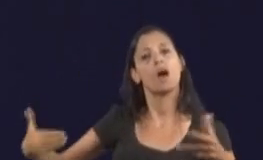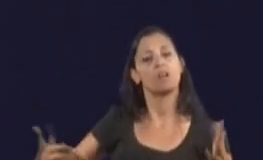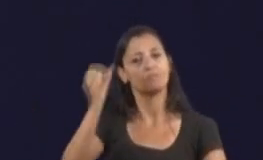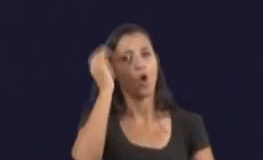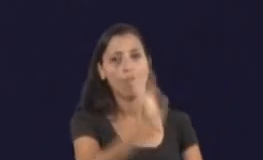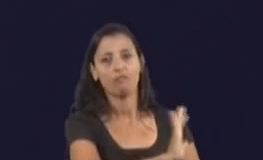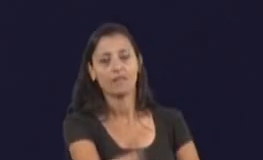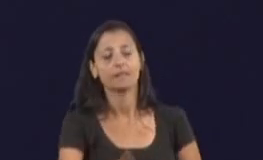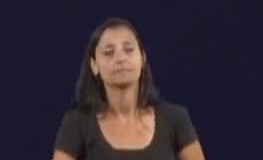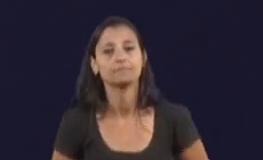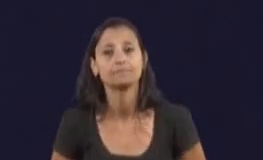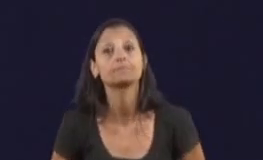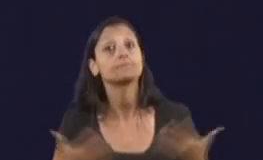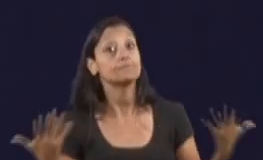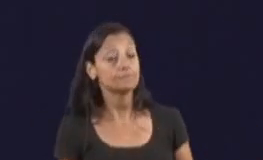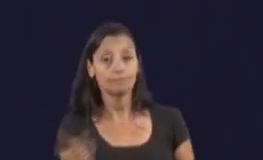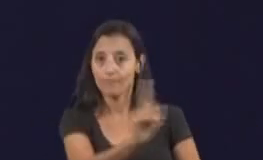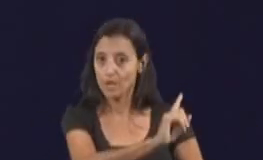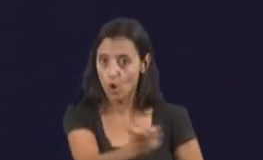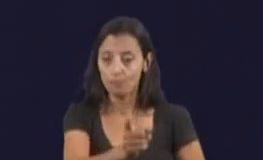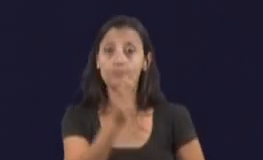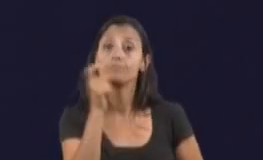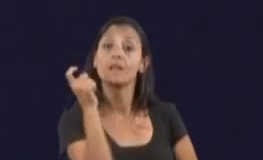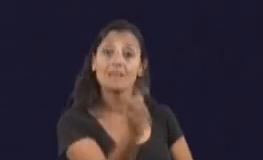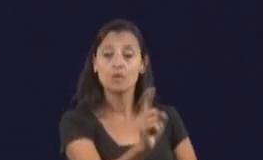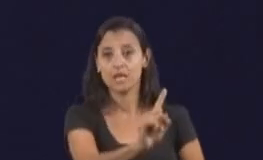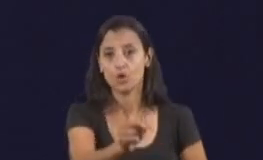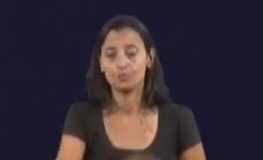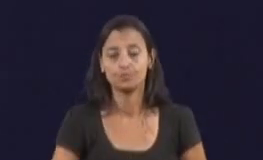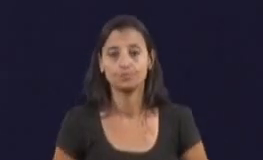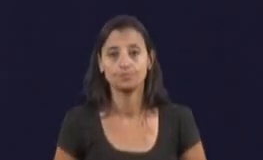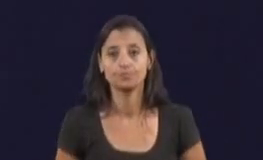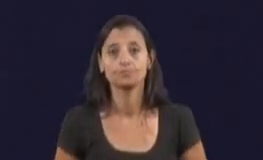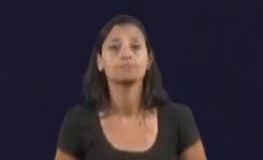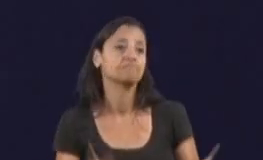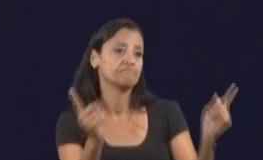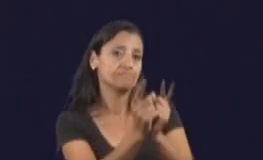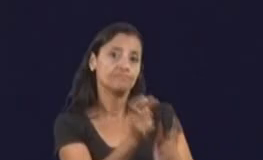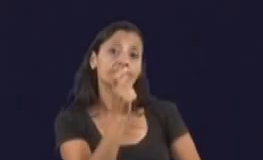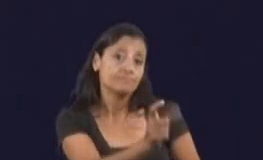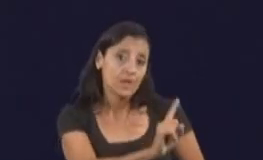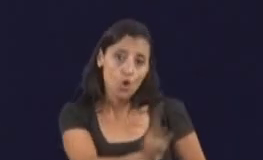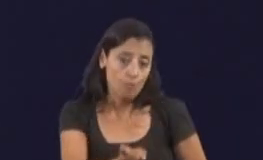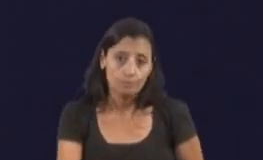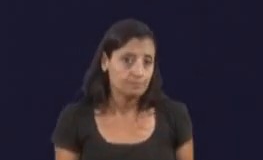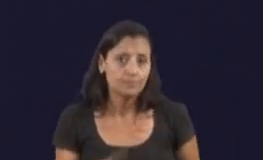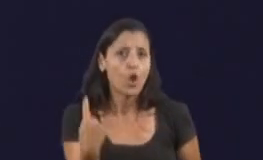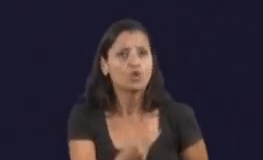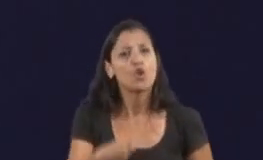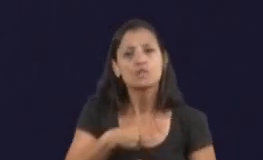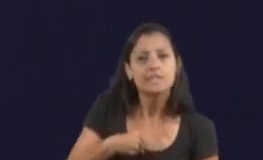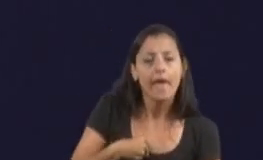¿Qué te iba a decir? Mira, no, la respuesta es no. La respuesta rápida es no. Claramente no